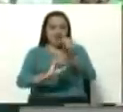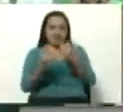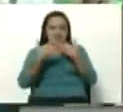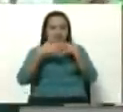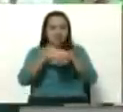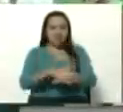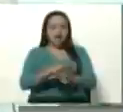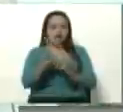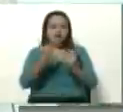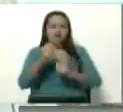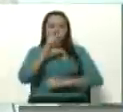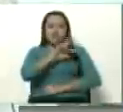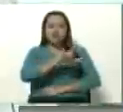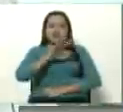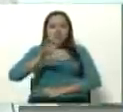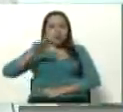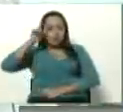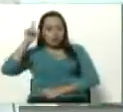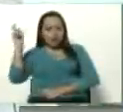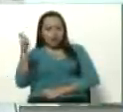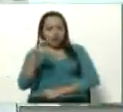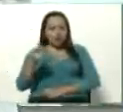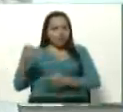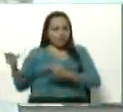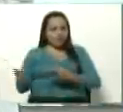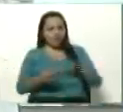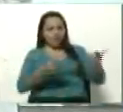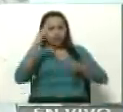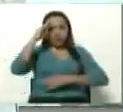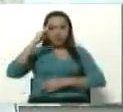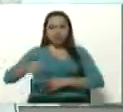número 35. Bienvenido, mi general.